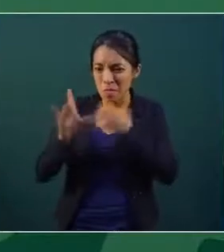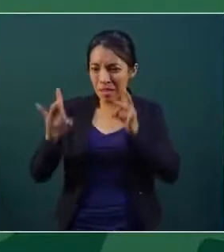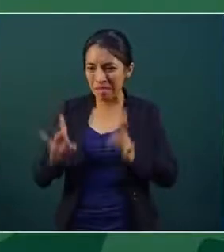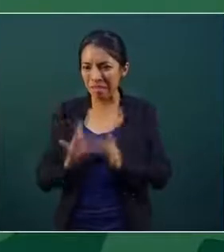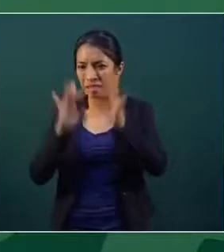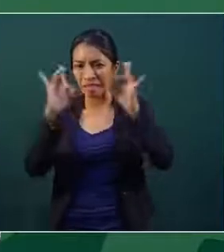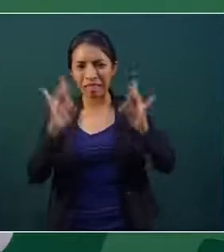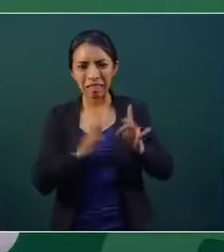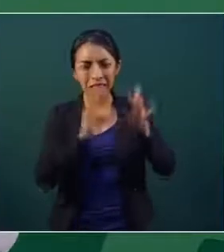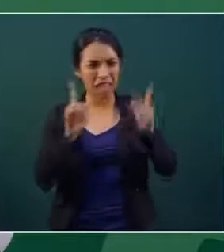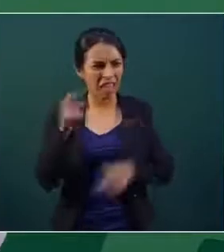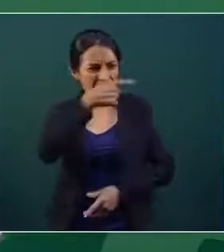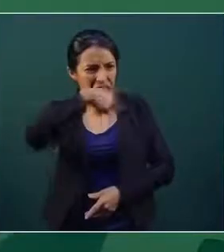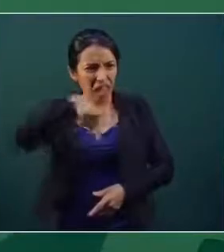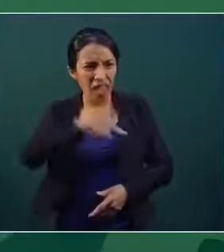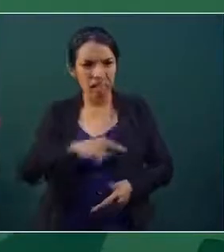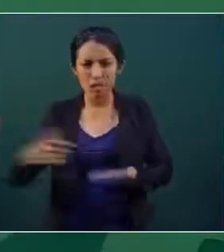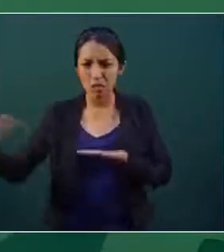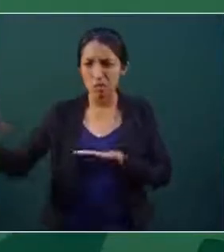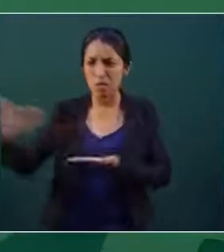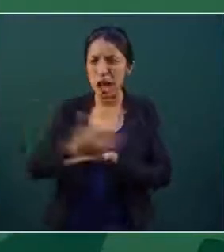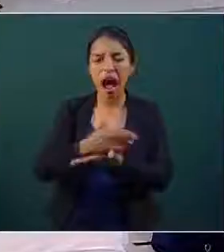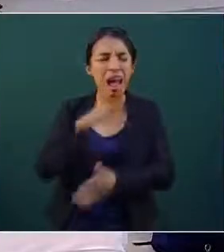cuando hay desgracias.